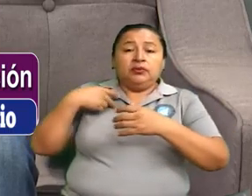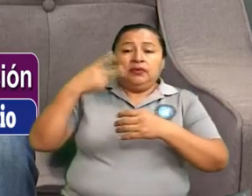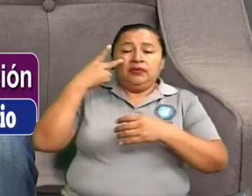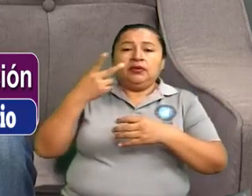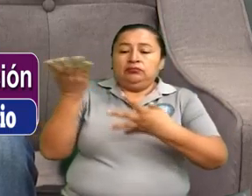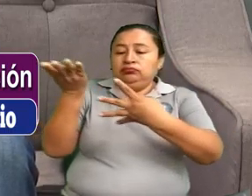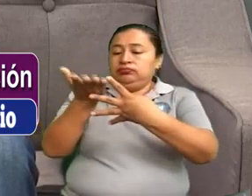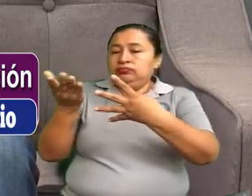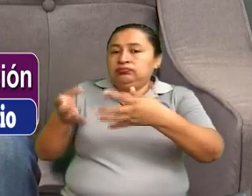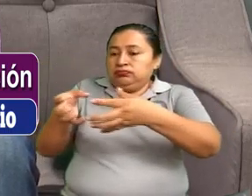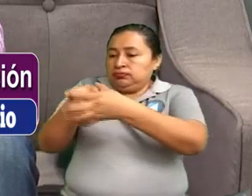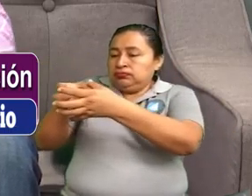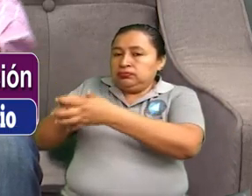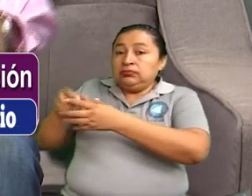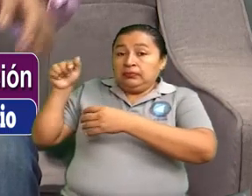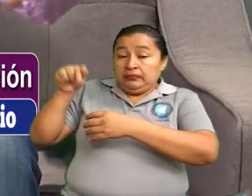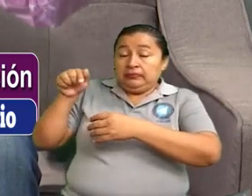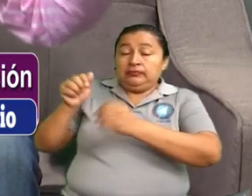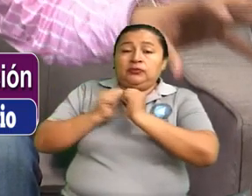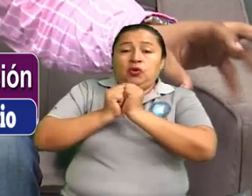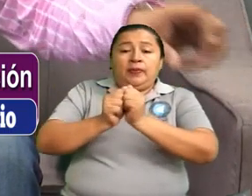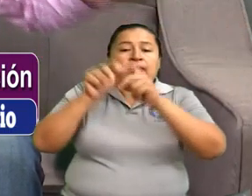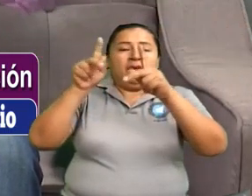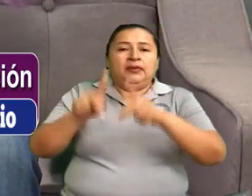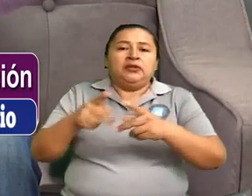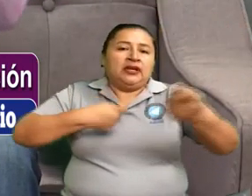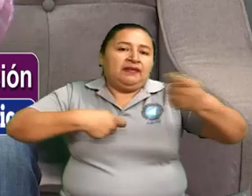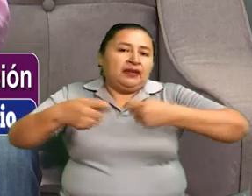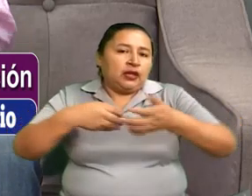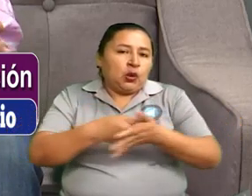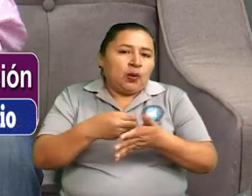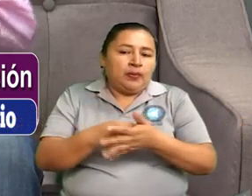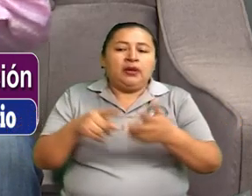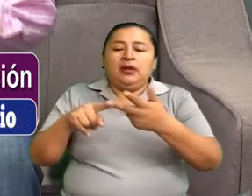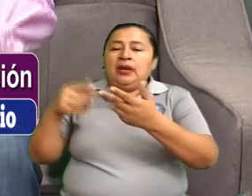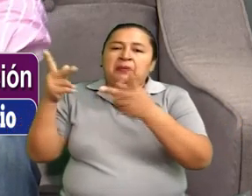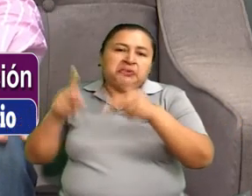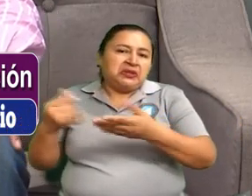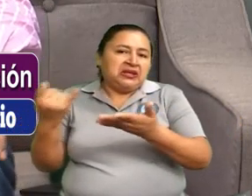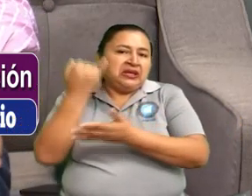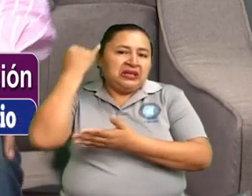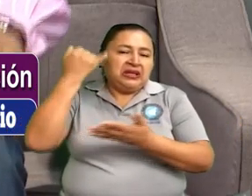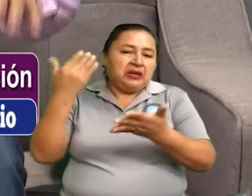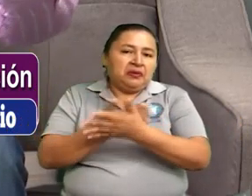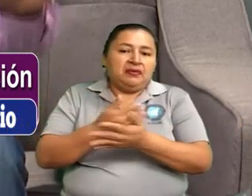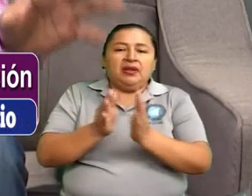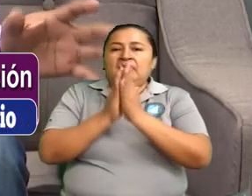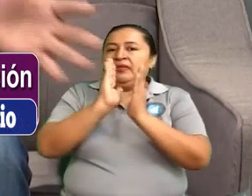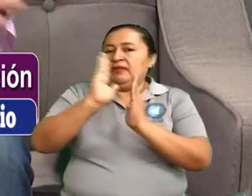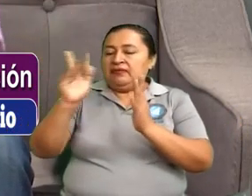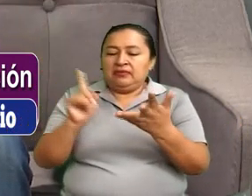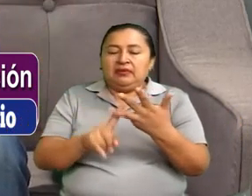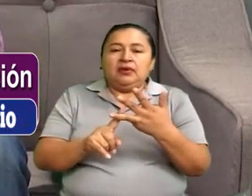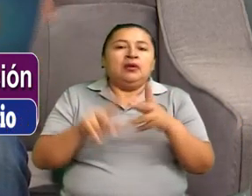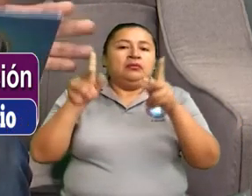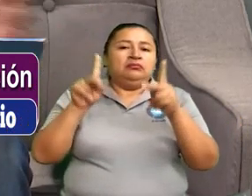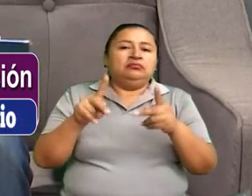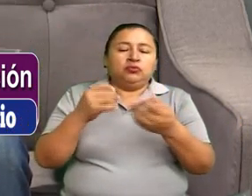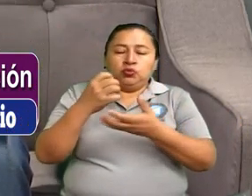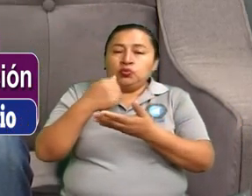dividido por sectores y ahí se ha acompañado a los comerciantes, a los que quieren emprender en distribuidoras de librerías, es decir, sí, producción de